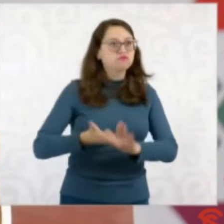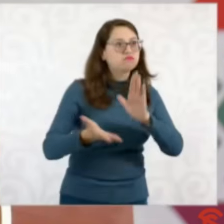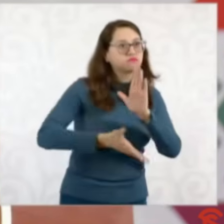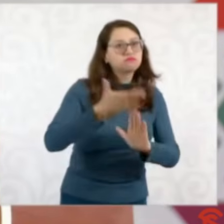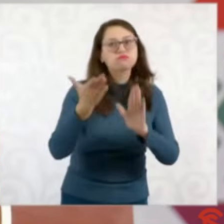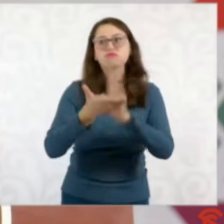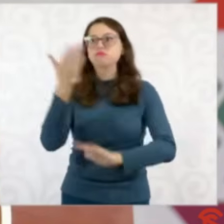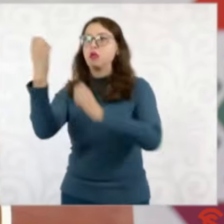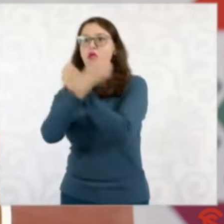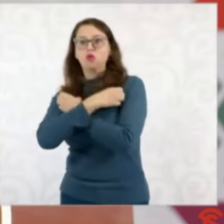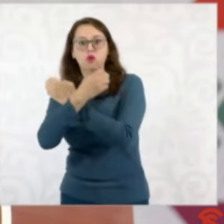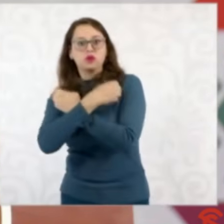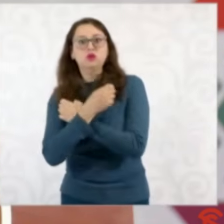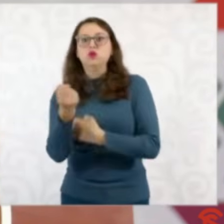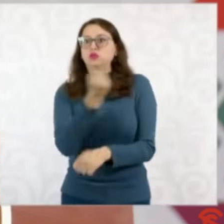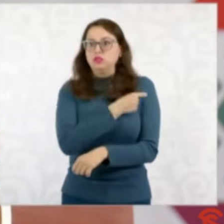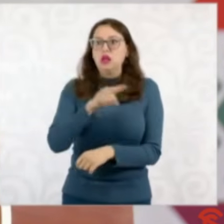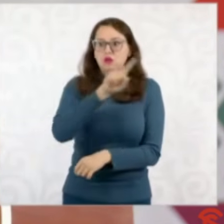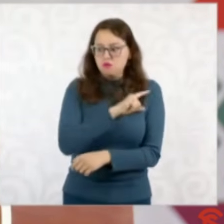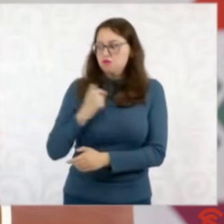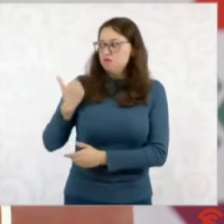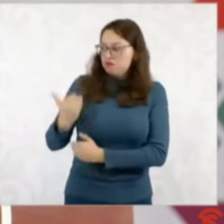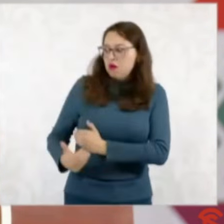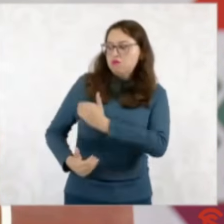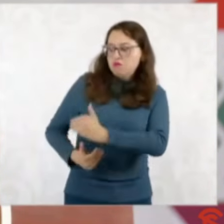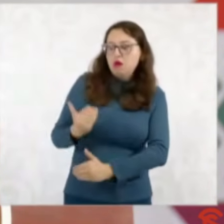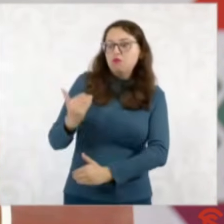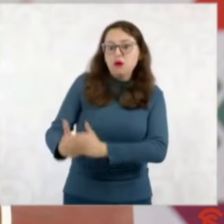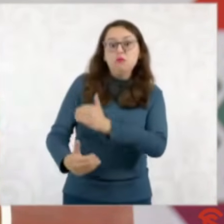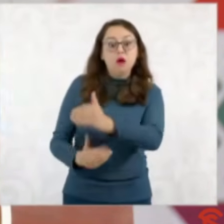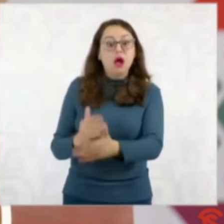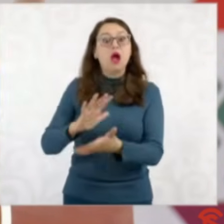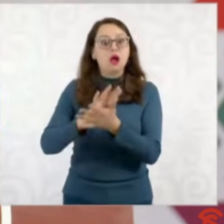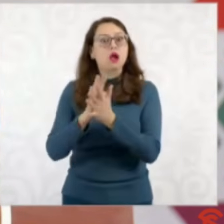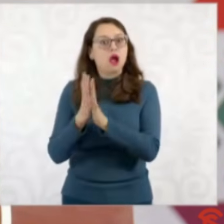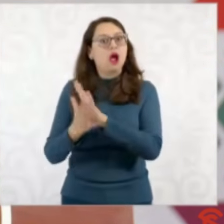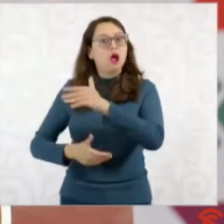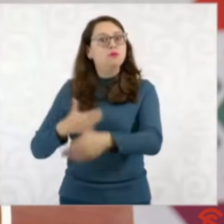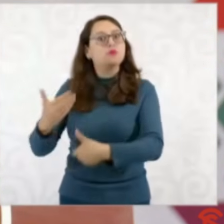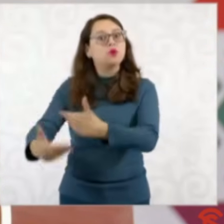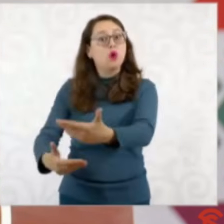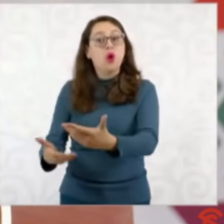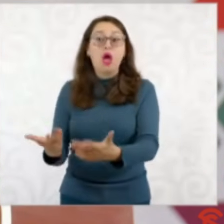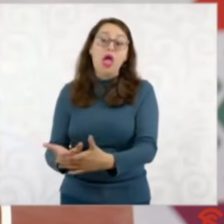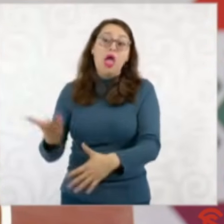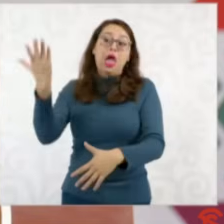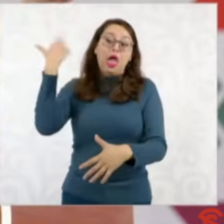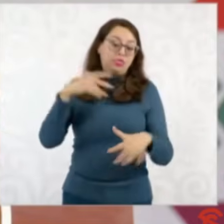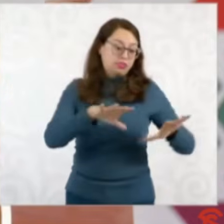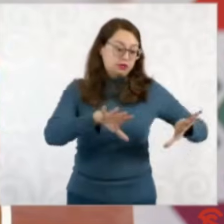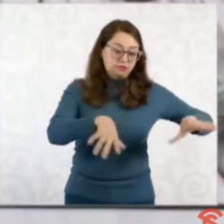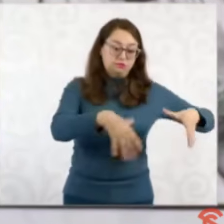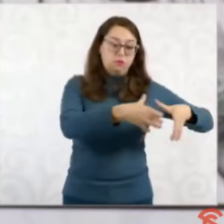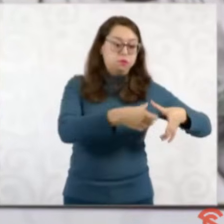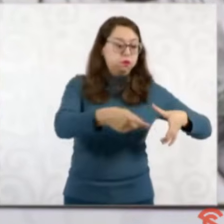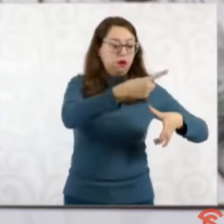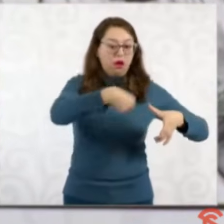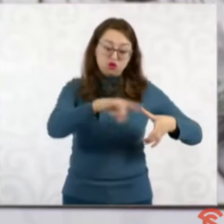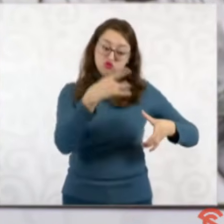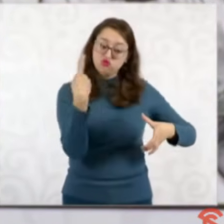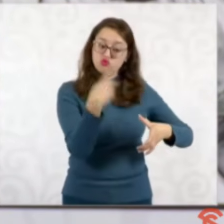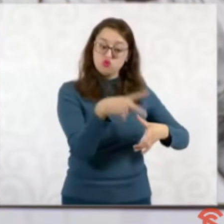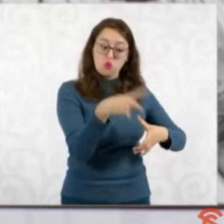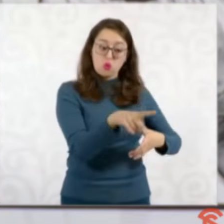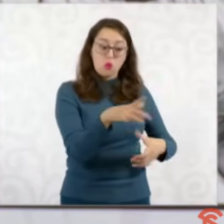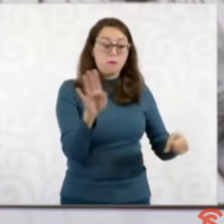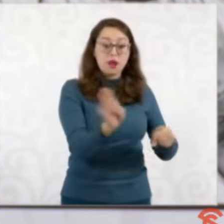a diferencia del pasado. Ese es el gran cambio. Antes se gobernaba para unos cuantos, para el beneficio de unos cuantos,